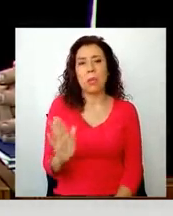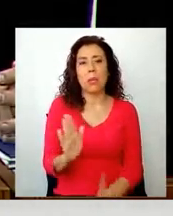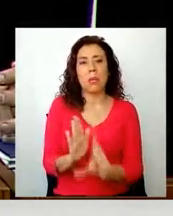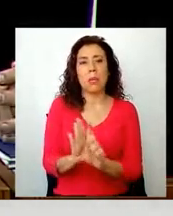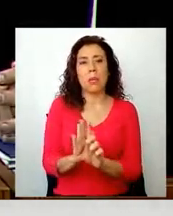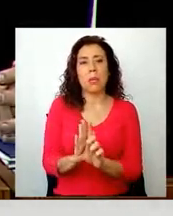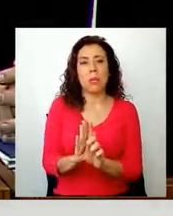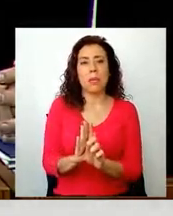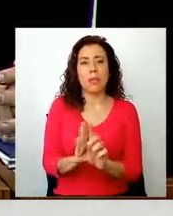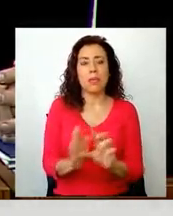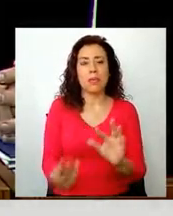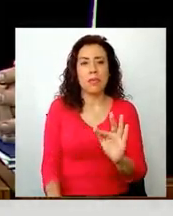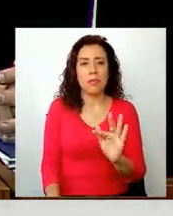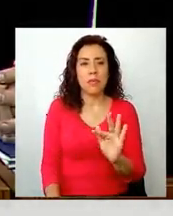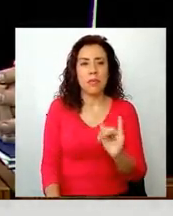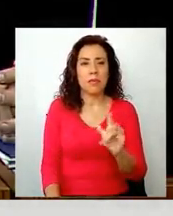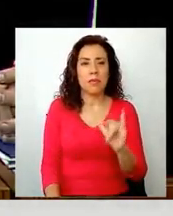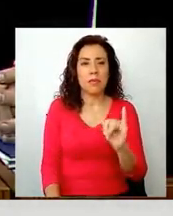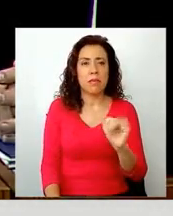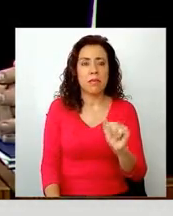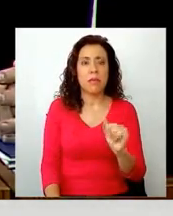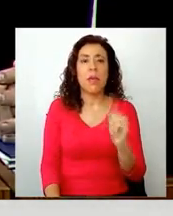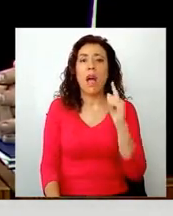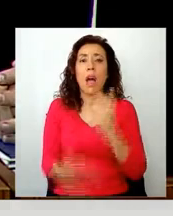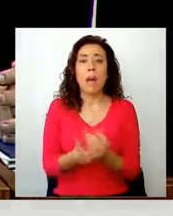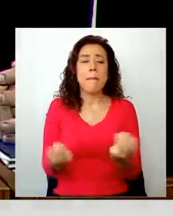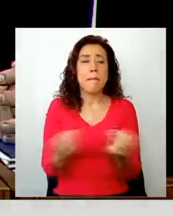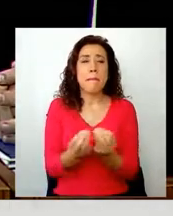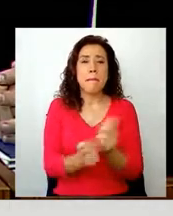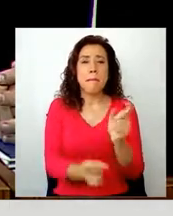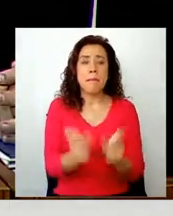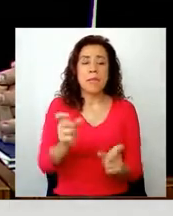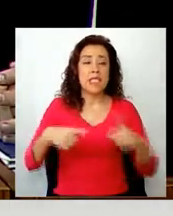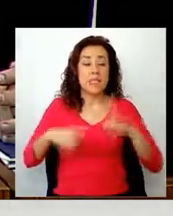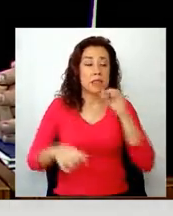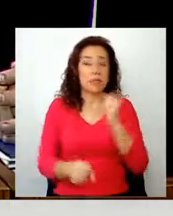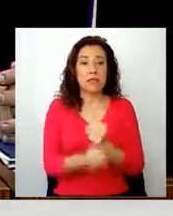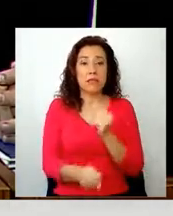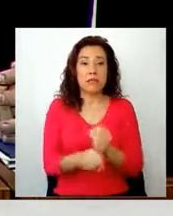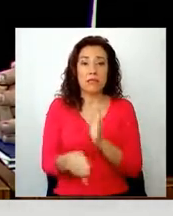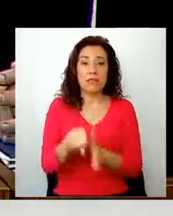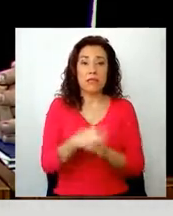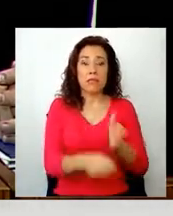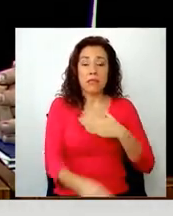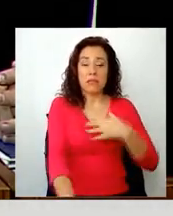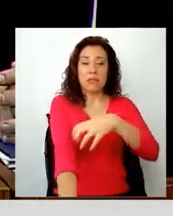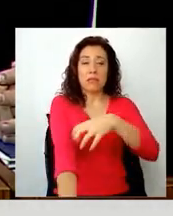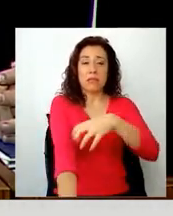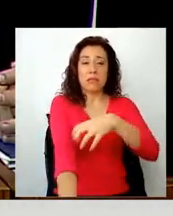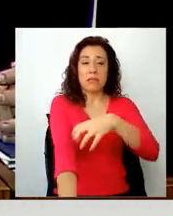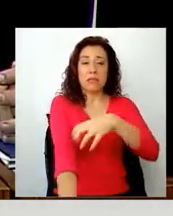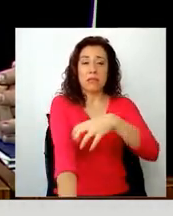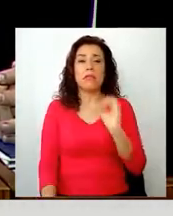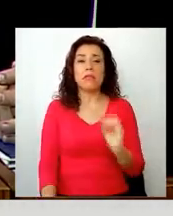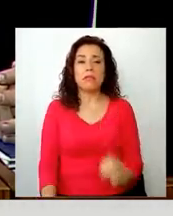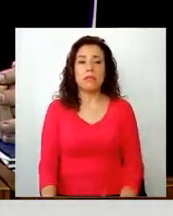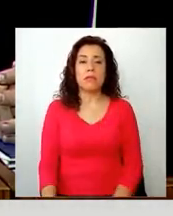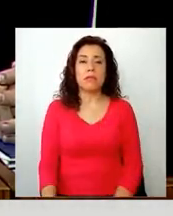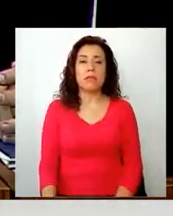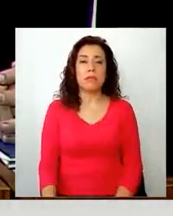dejó a miles de personas cesantes en mi región del bío bío y este proyecto